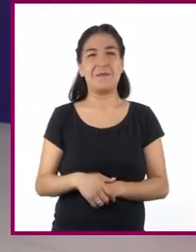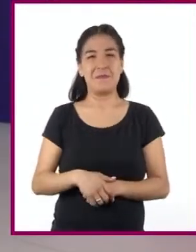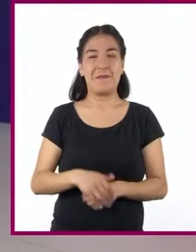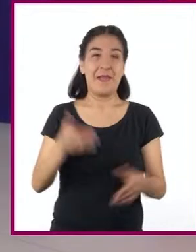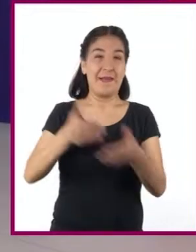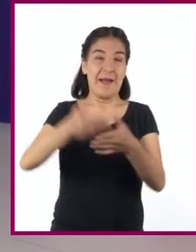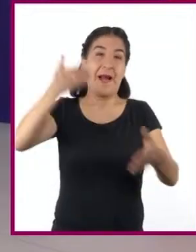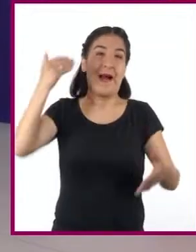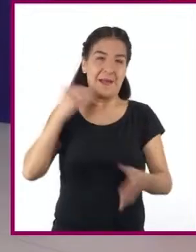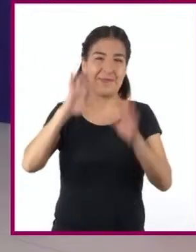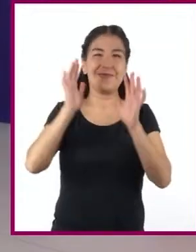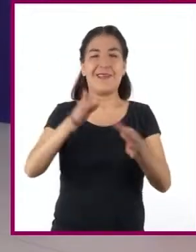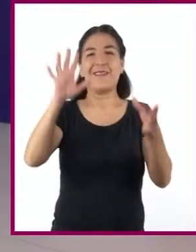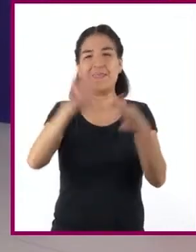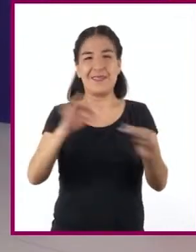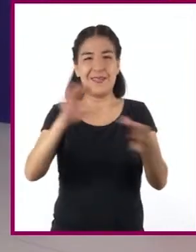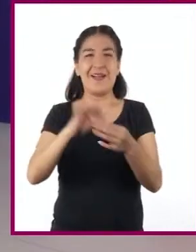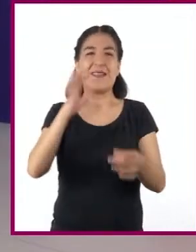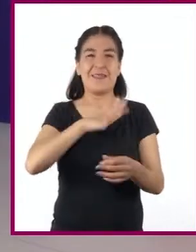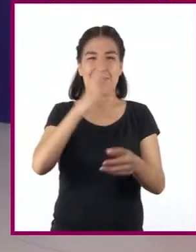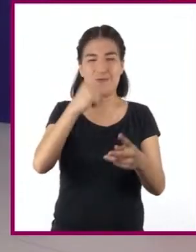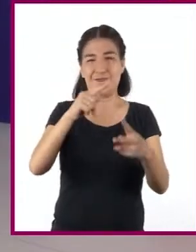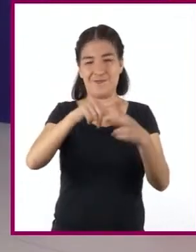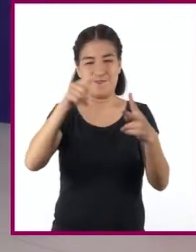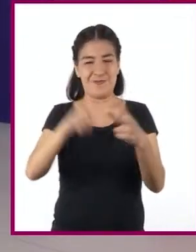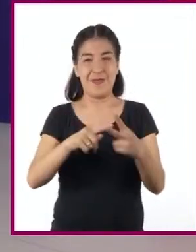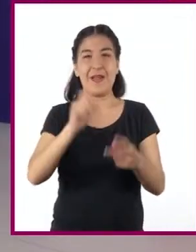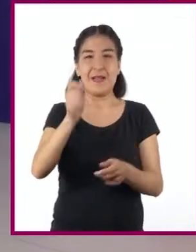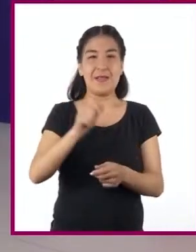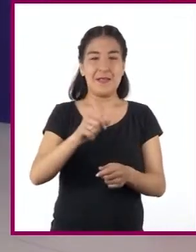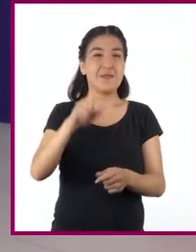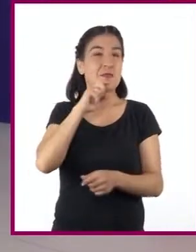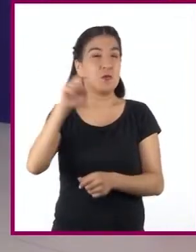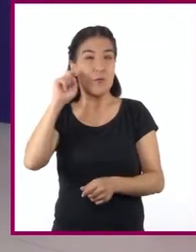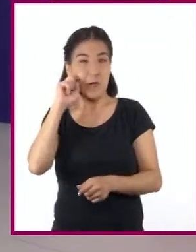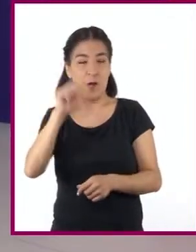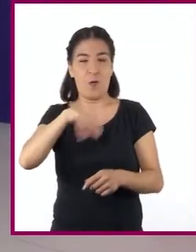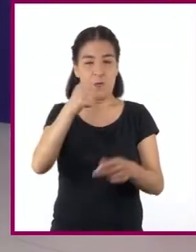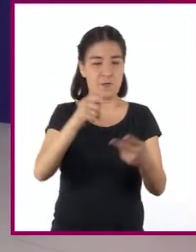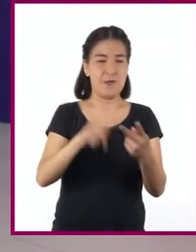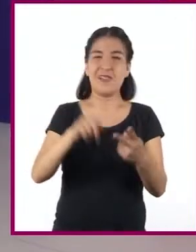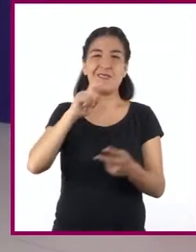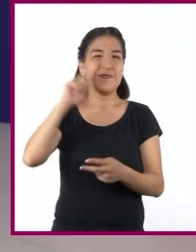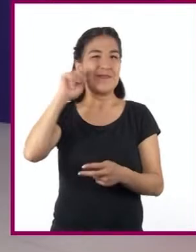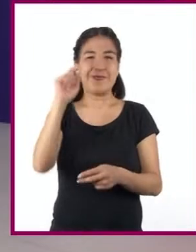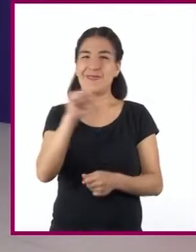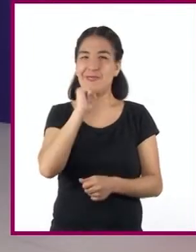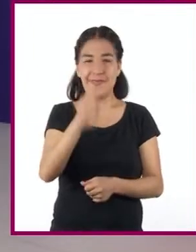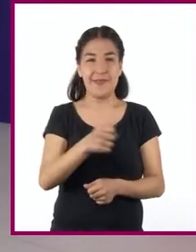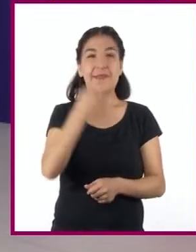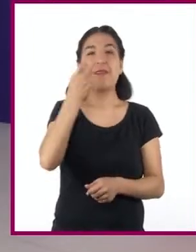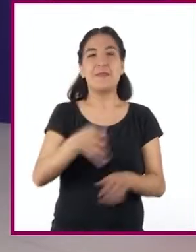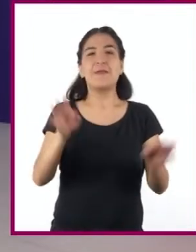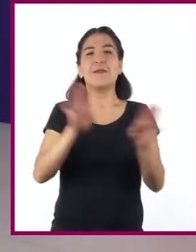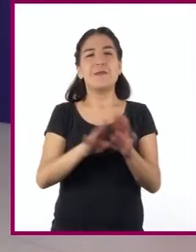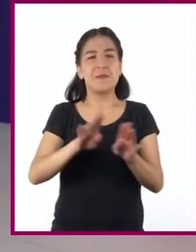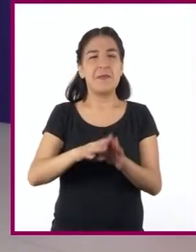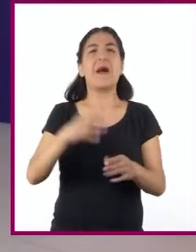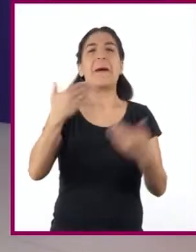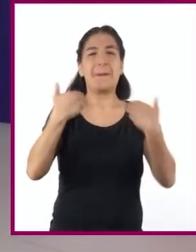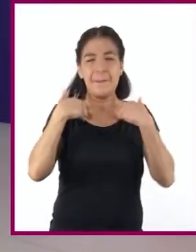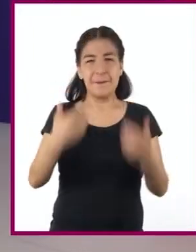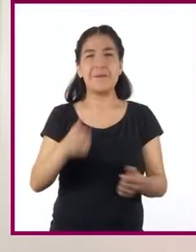Anteriormente se explicó que hay 2 tipos de reproducción, sexual y asexual. Asimismo, reconocieron sus semejanzas